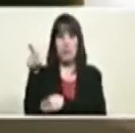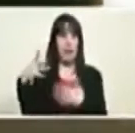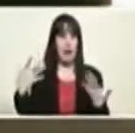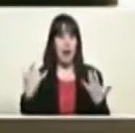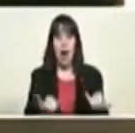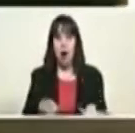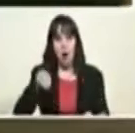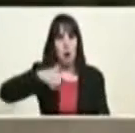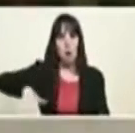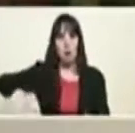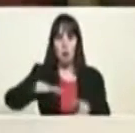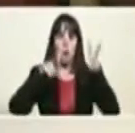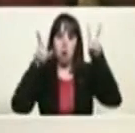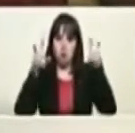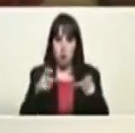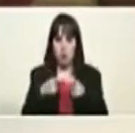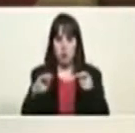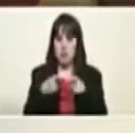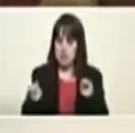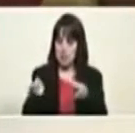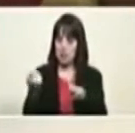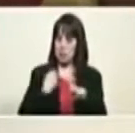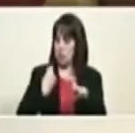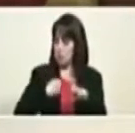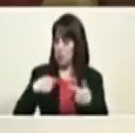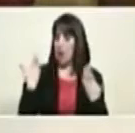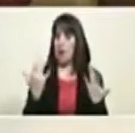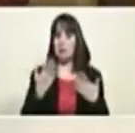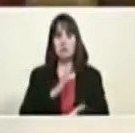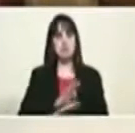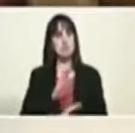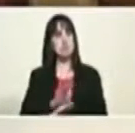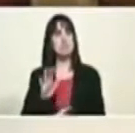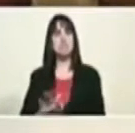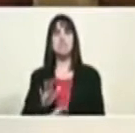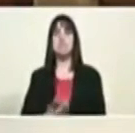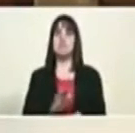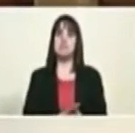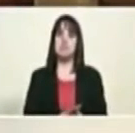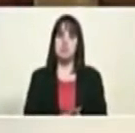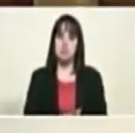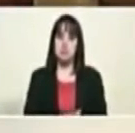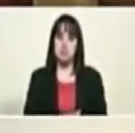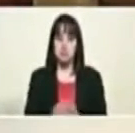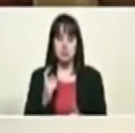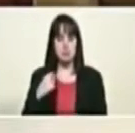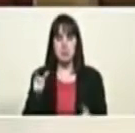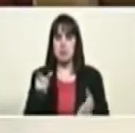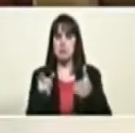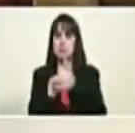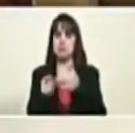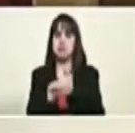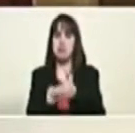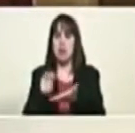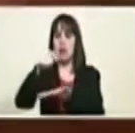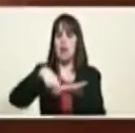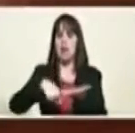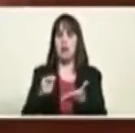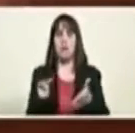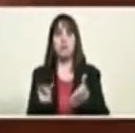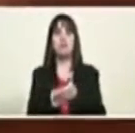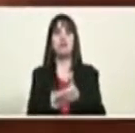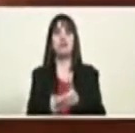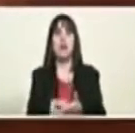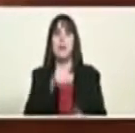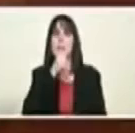y mandar, sobreviven todo el mes acá. Ahora, la realidad también es que, y eso les digo, ustedes lo saben mejor que uno,